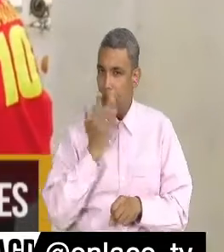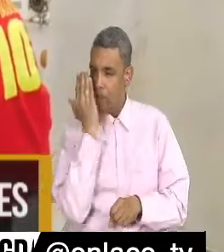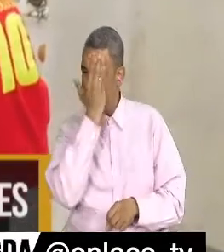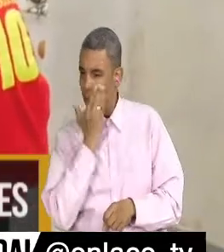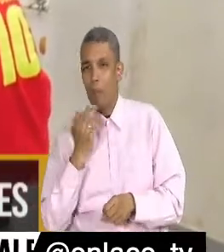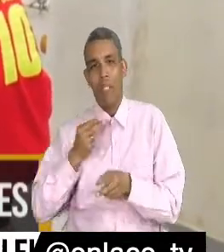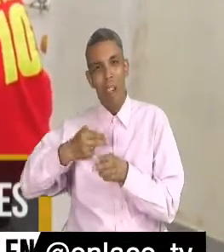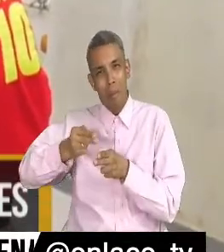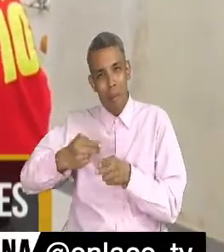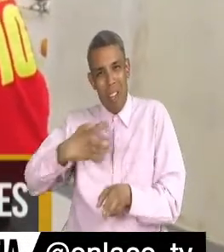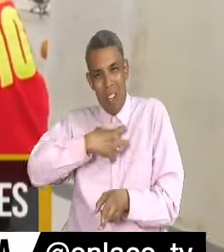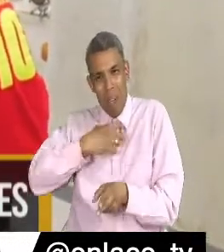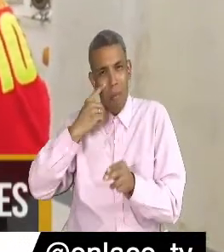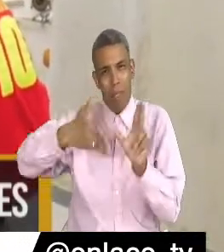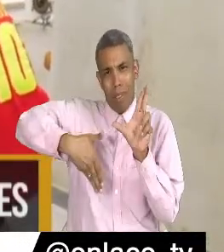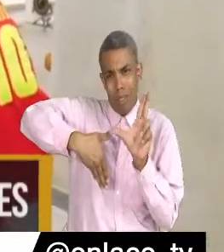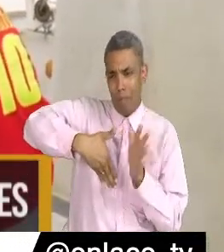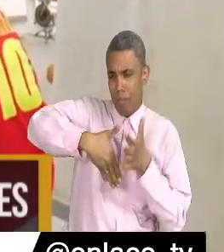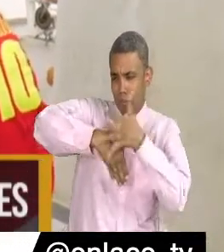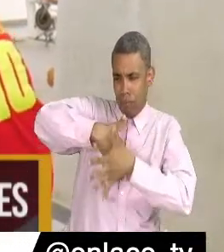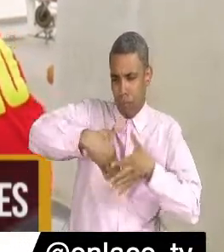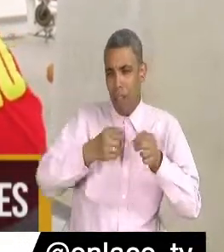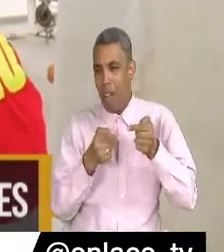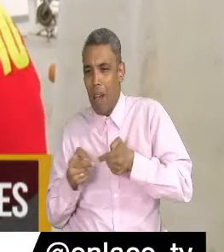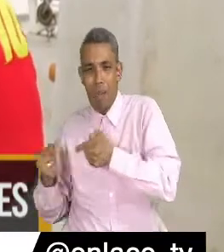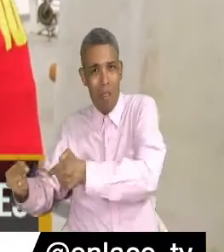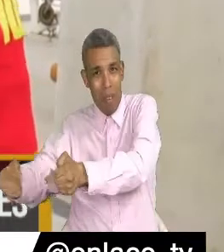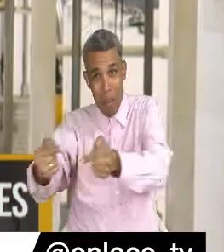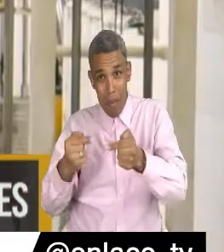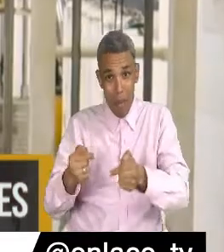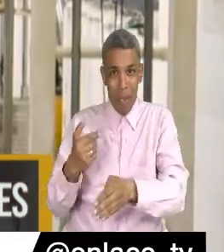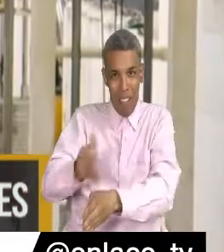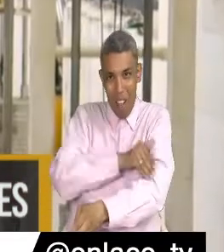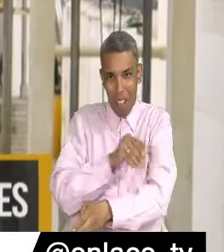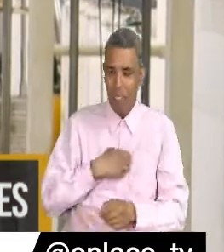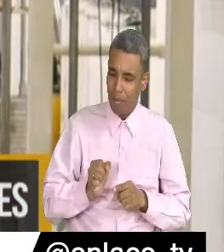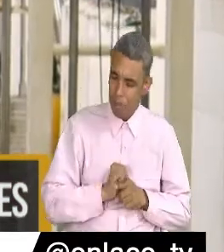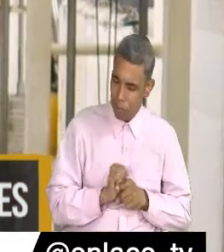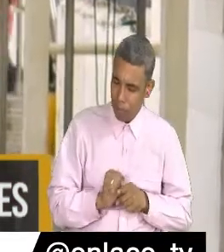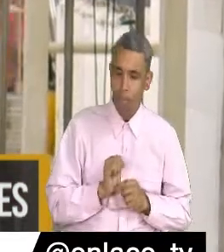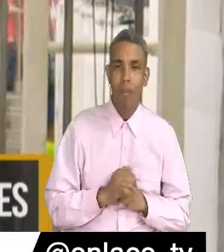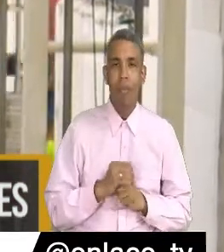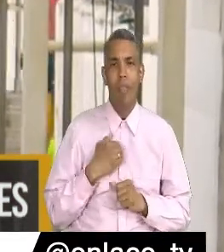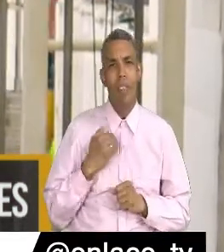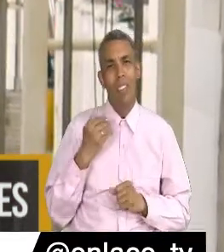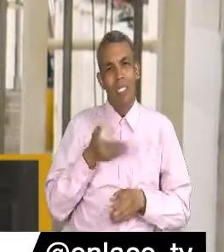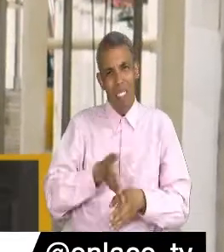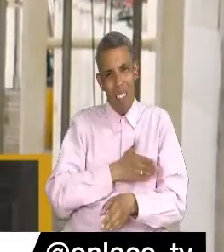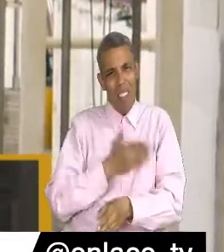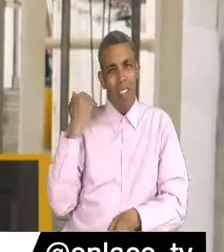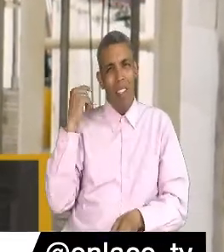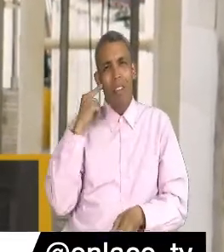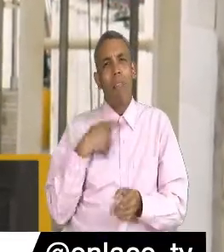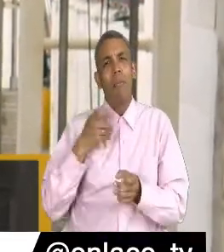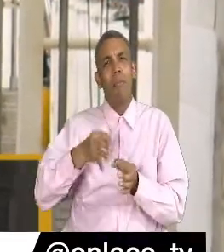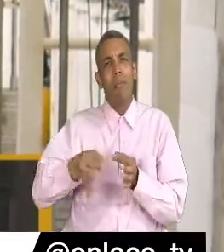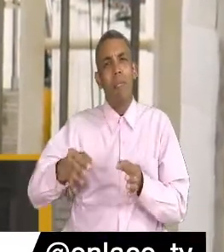campeonatos suramericanos de canotaje que se va a realizar en el mes de abril. Acabamos de llegar de las competencias en Paipa, Boyacá, con un grupo de